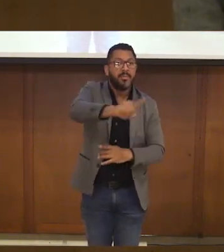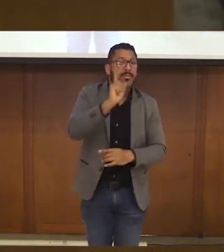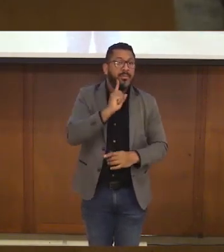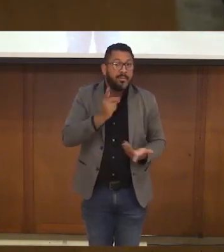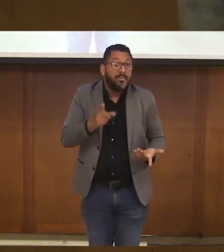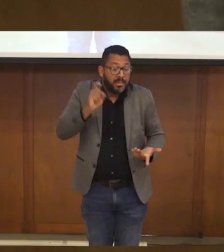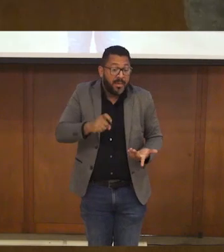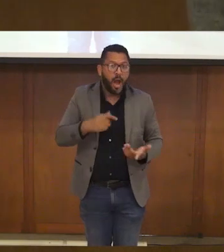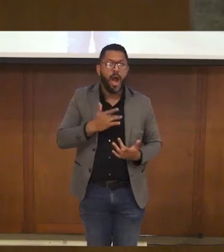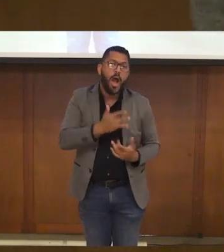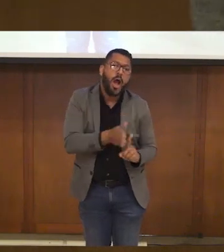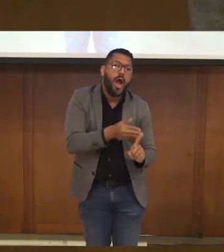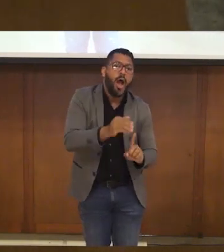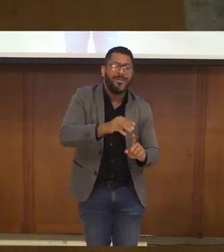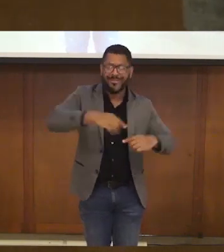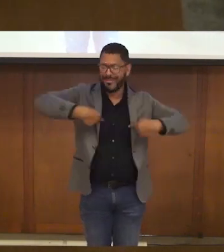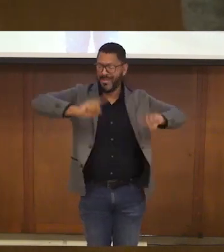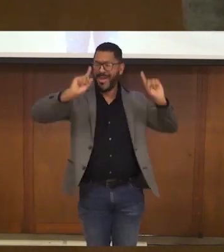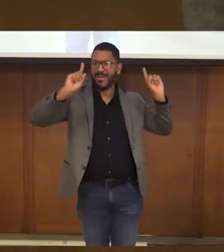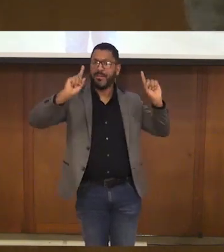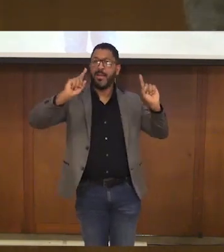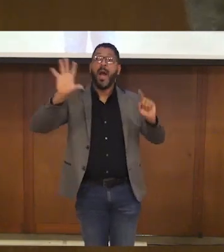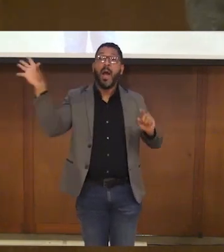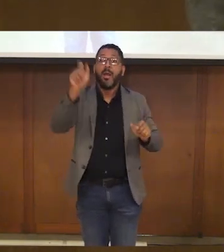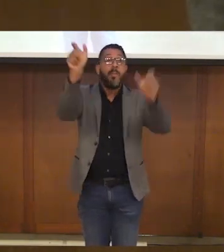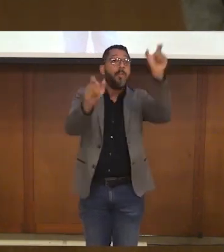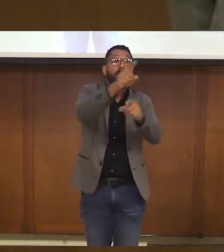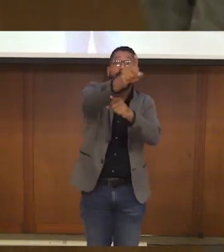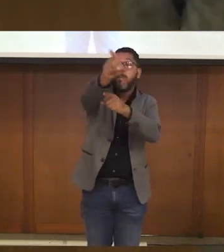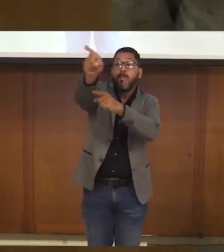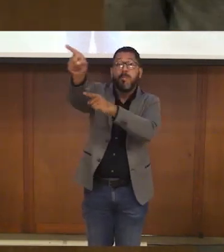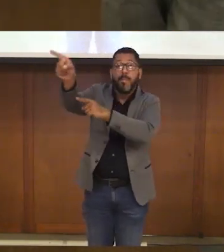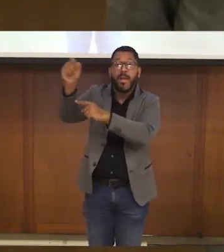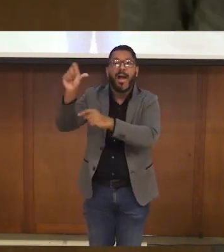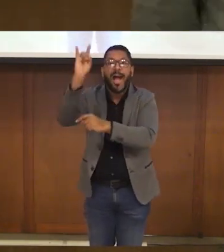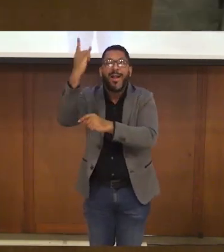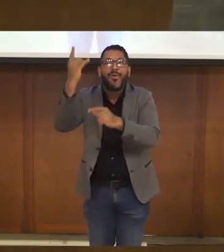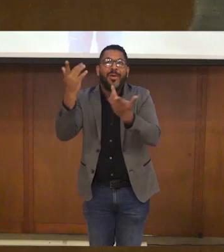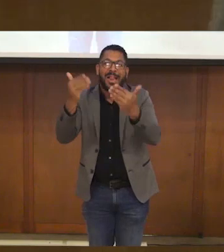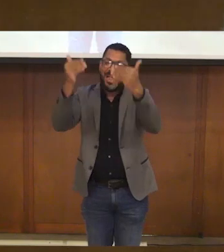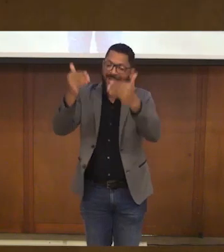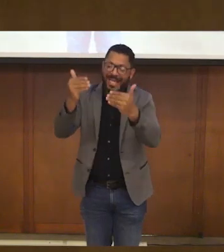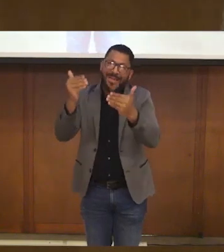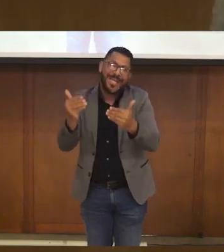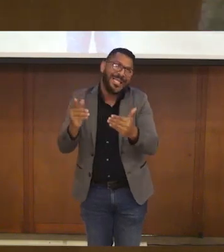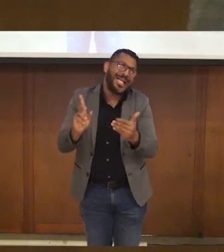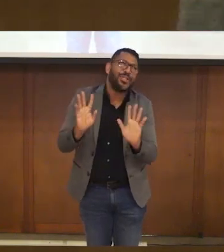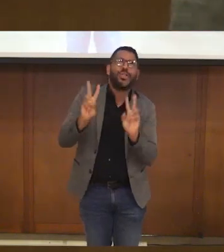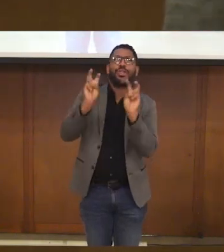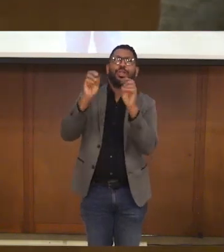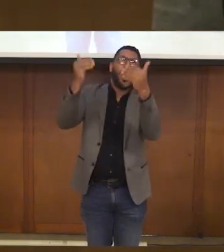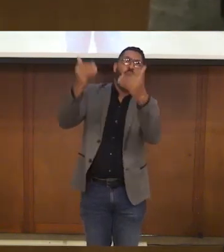productos que lleguen a la población sorda y a todas las poblaciones que tengan limitaciones entre comillas,